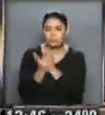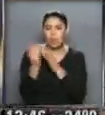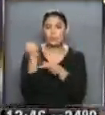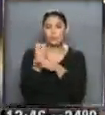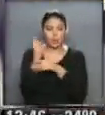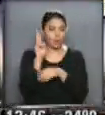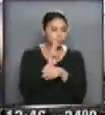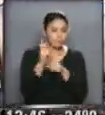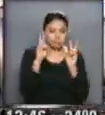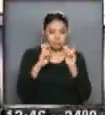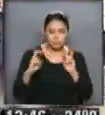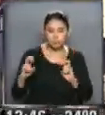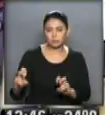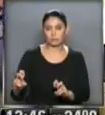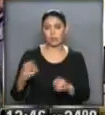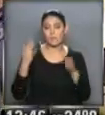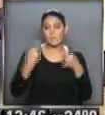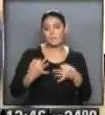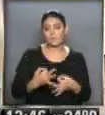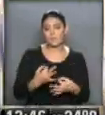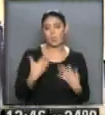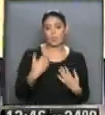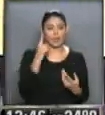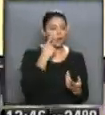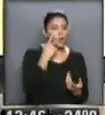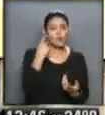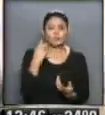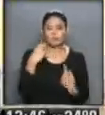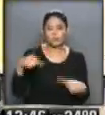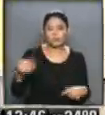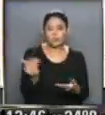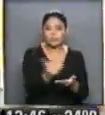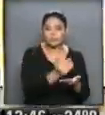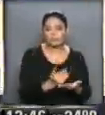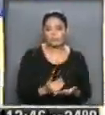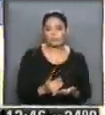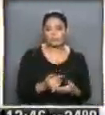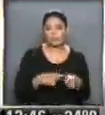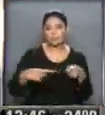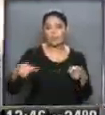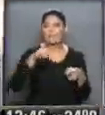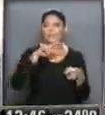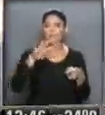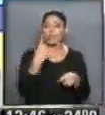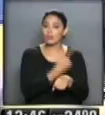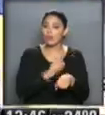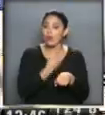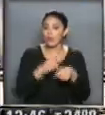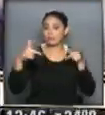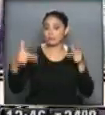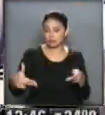especialistas, los peritos, para que puedan realizar los chequeos que consideren necesarios. Tienen 24 horas para hacerlo,